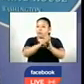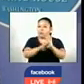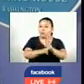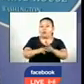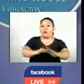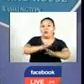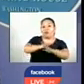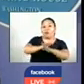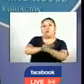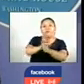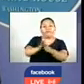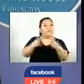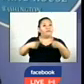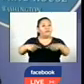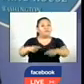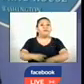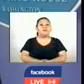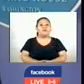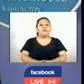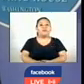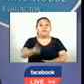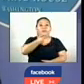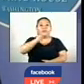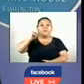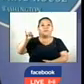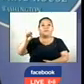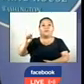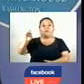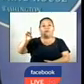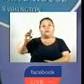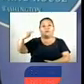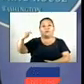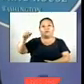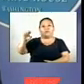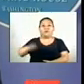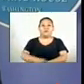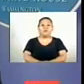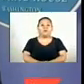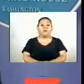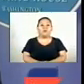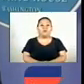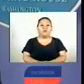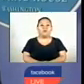-COVID que todavía se mantienen Jorge Agobian Voce América Washington